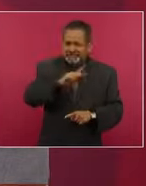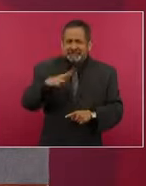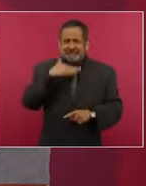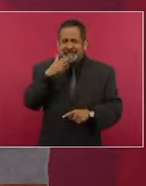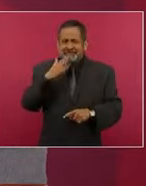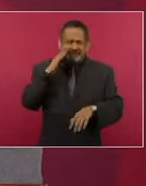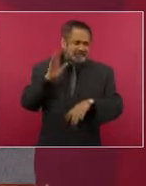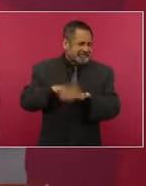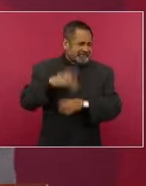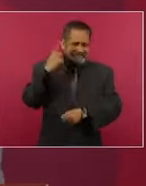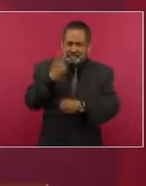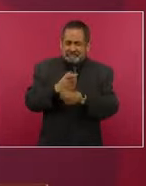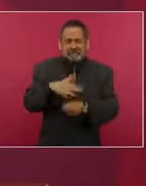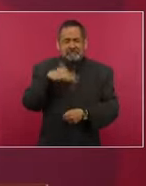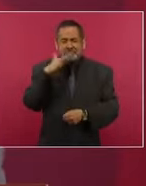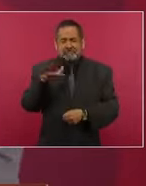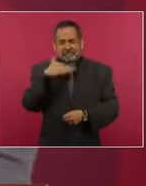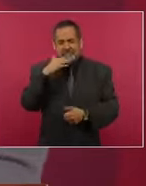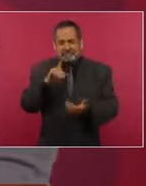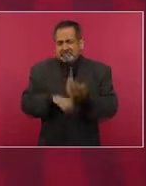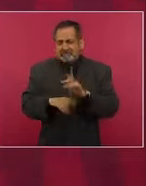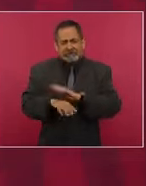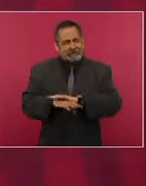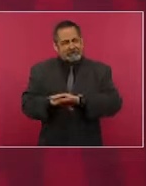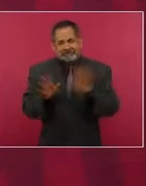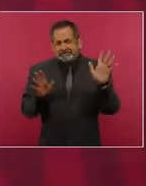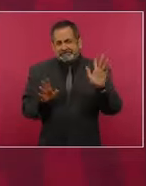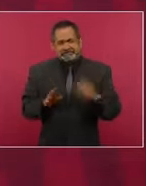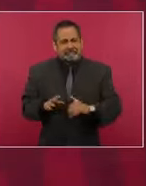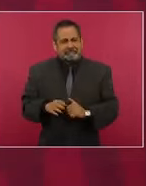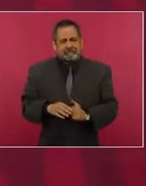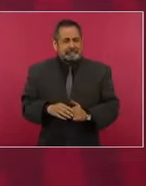Es la corrupción más